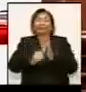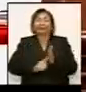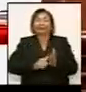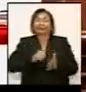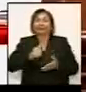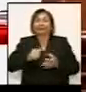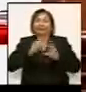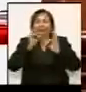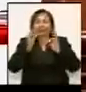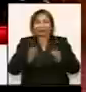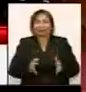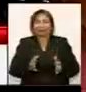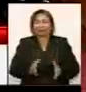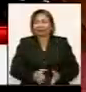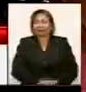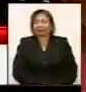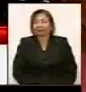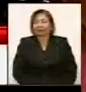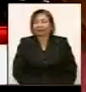marzo.